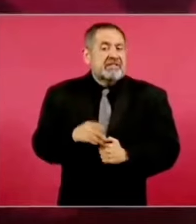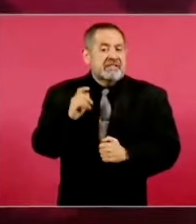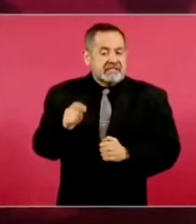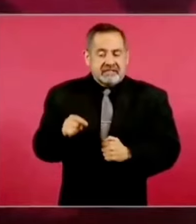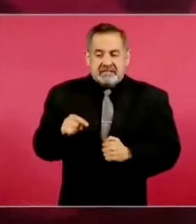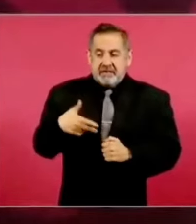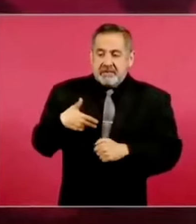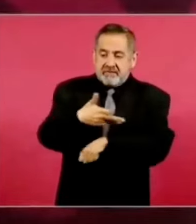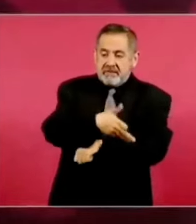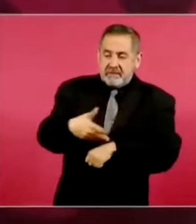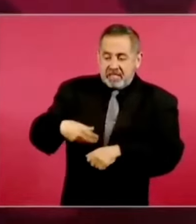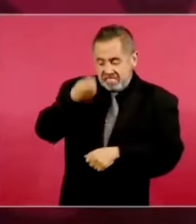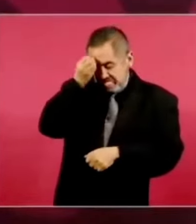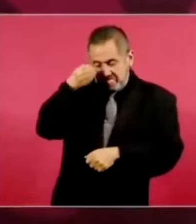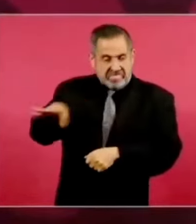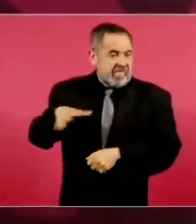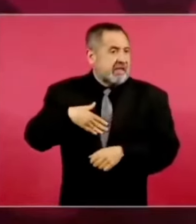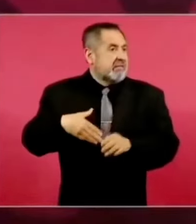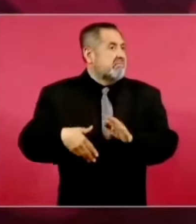sus